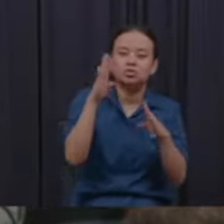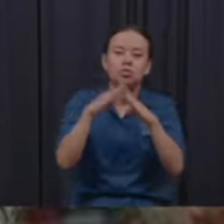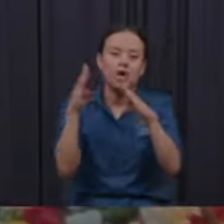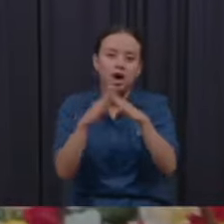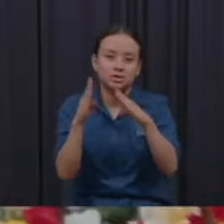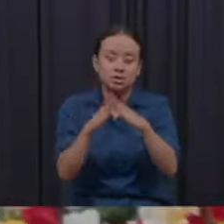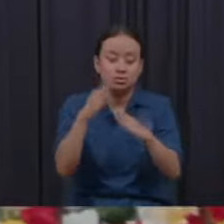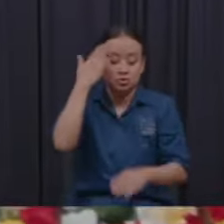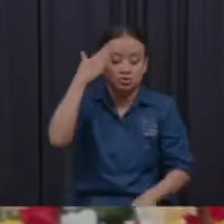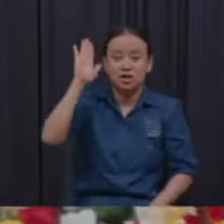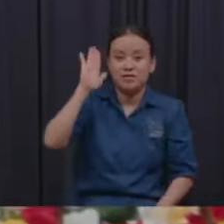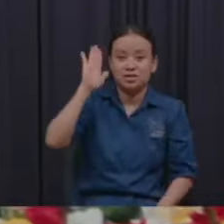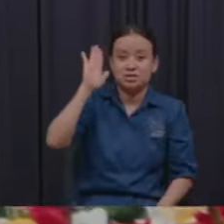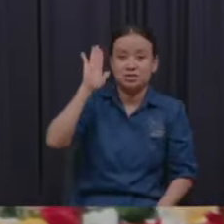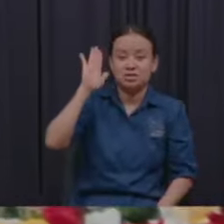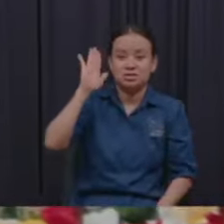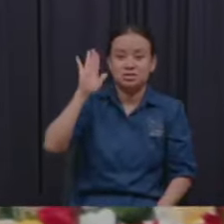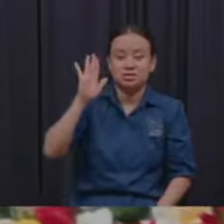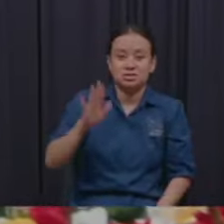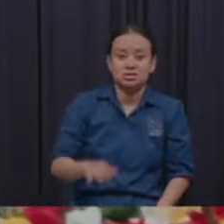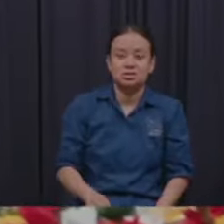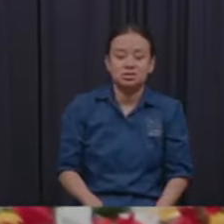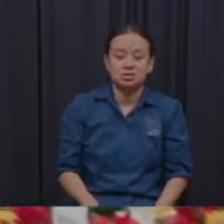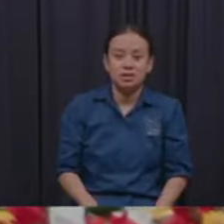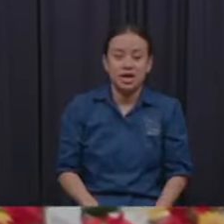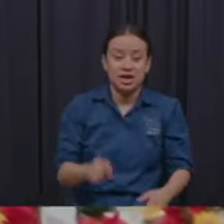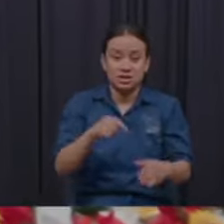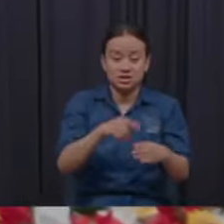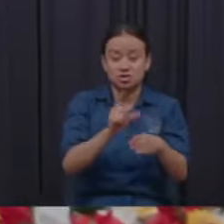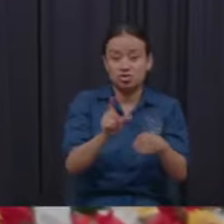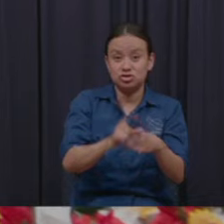Y hay un montón de cosas allí, hermano.